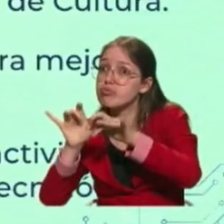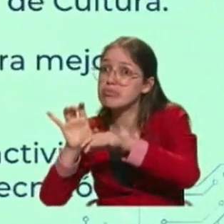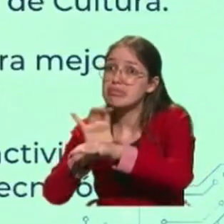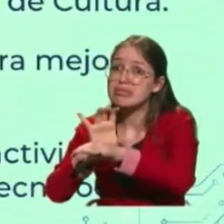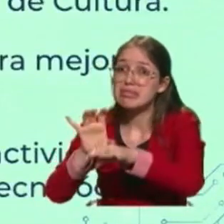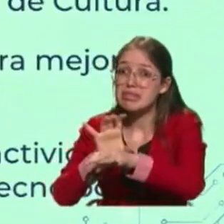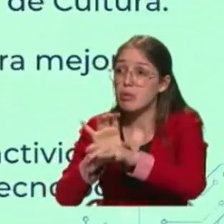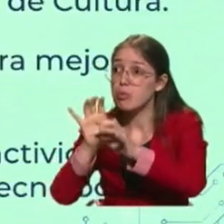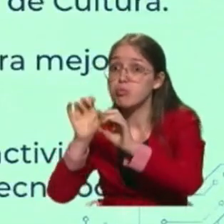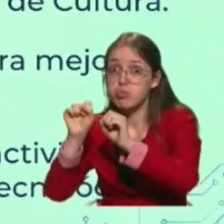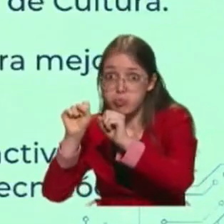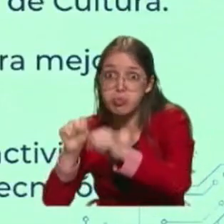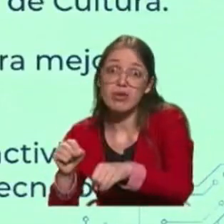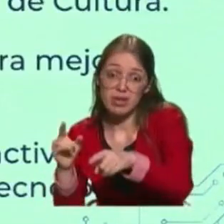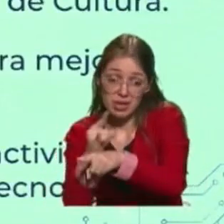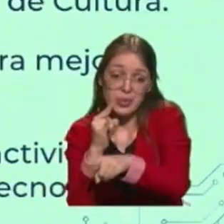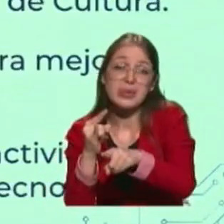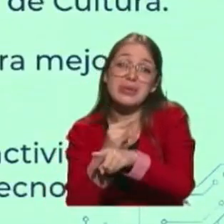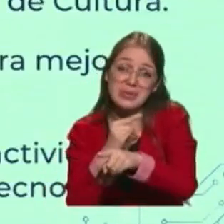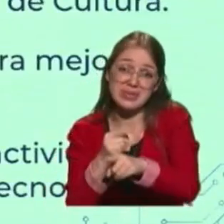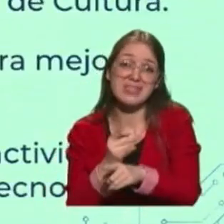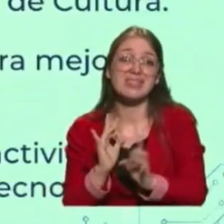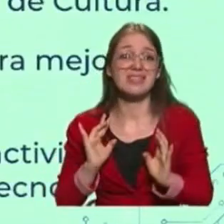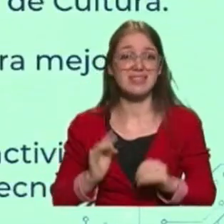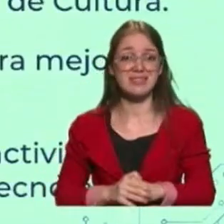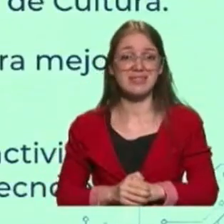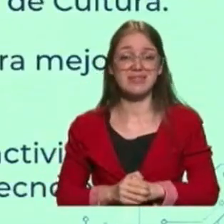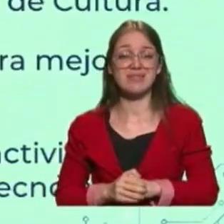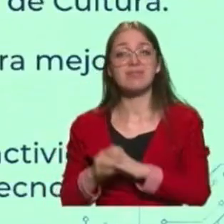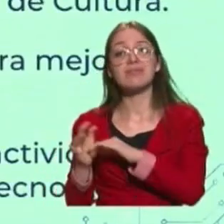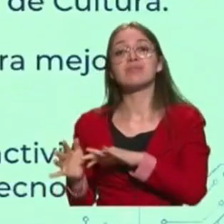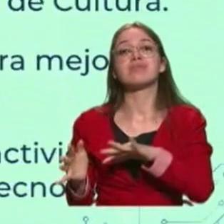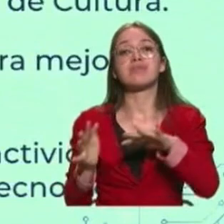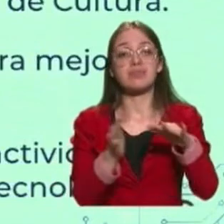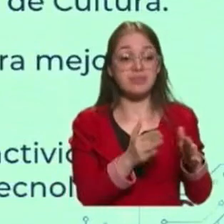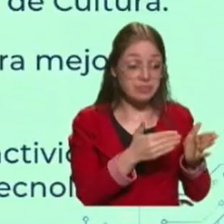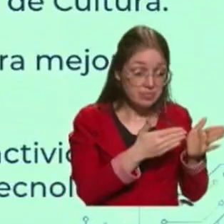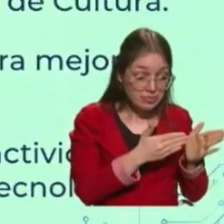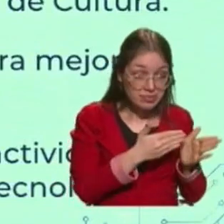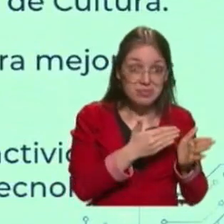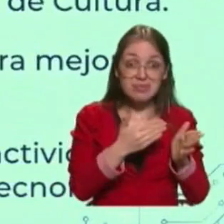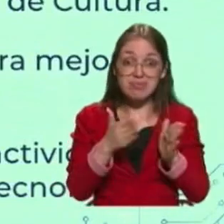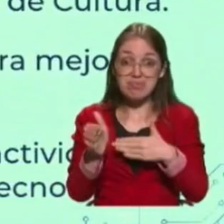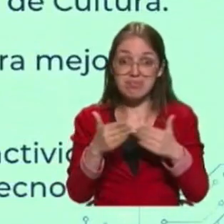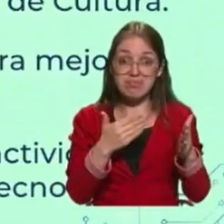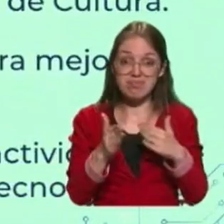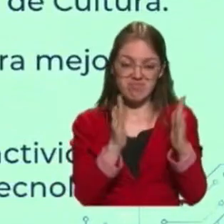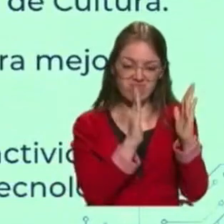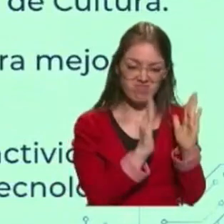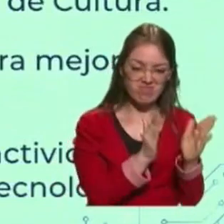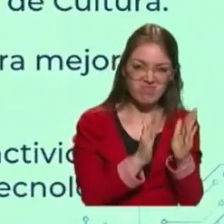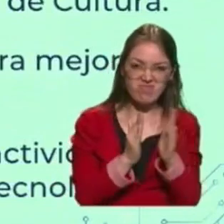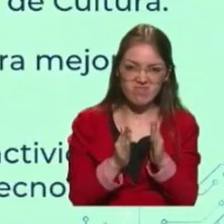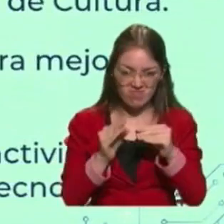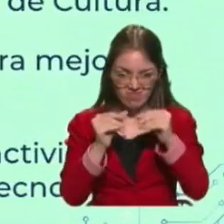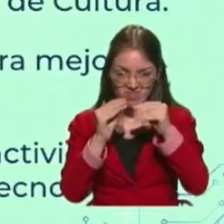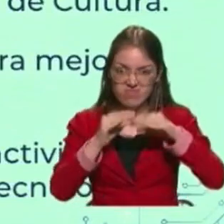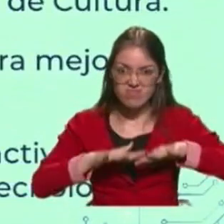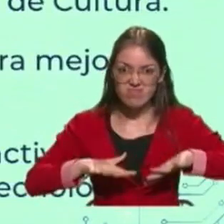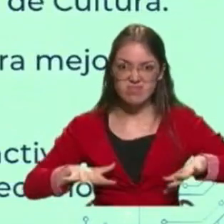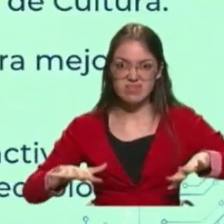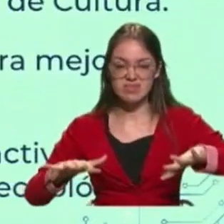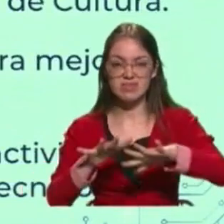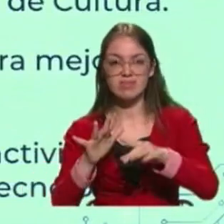un posgrado en la universidad incorporación por primera vez en el plan de ordenamiento territorial de incentivos de